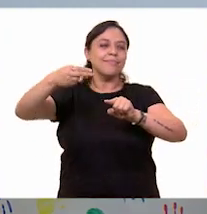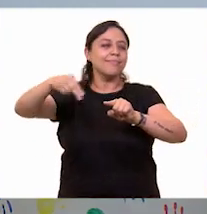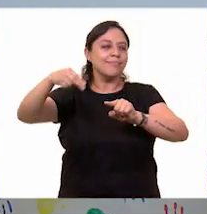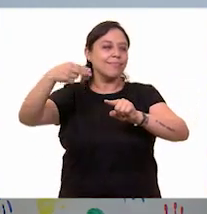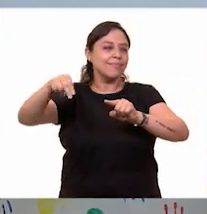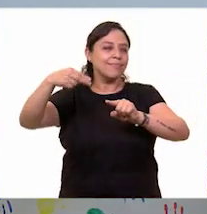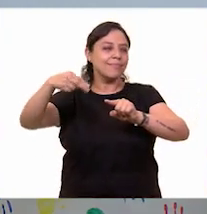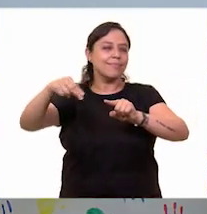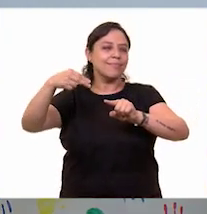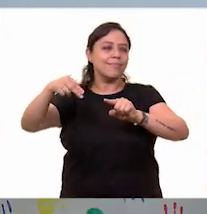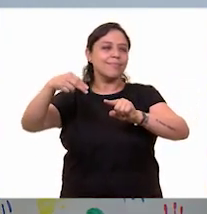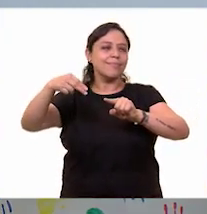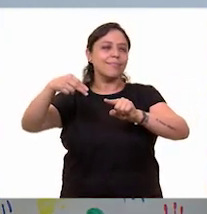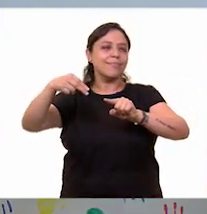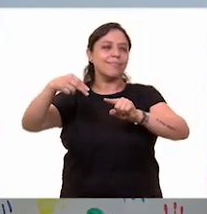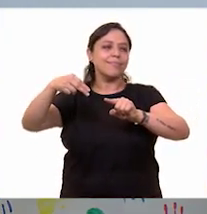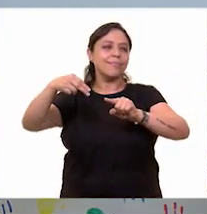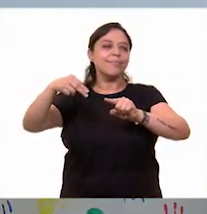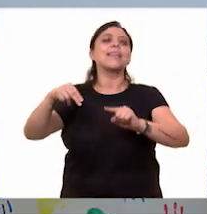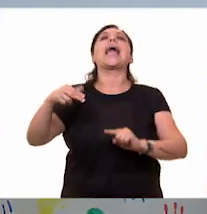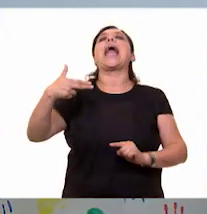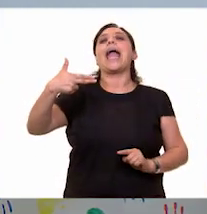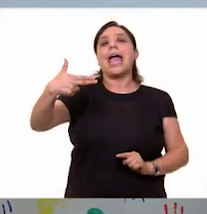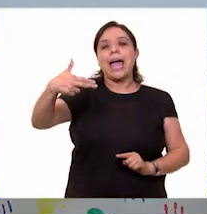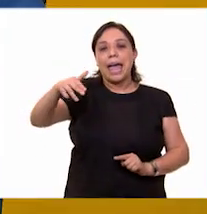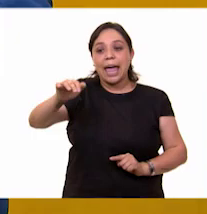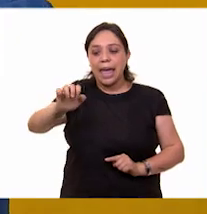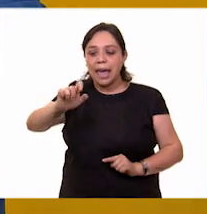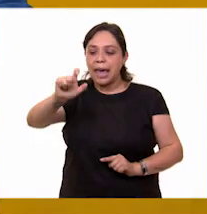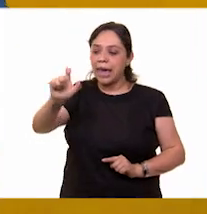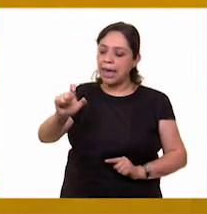llama, es el... hexágono.